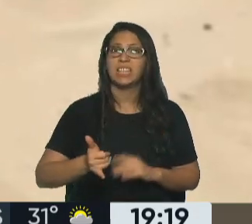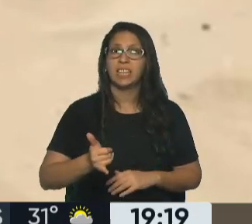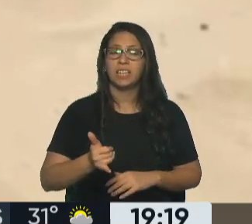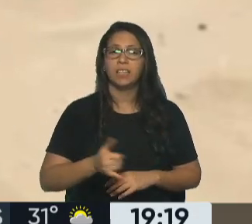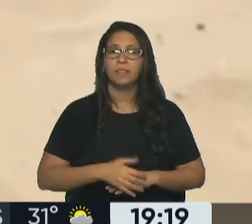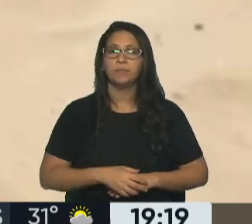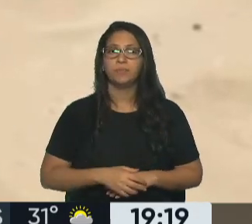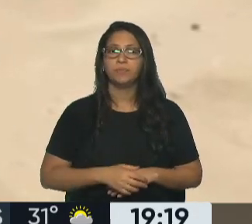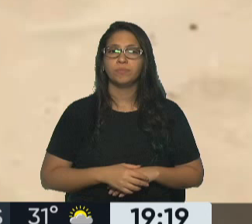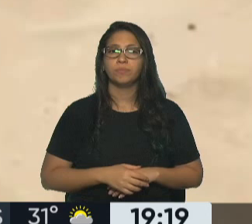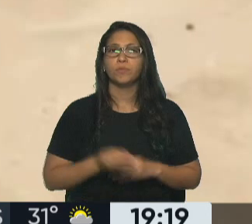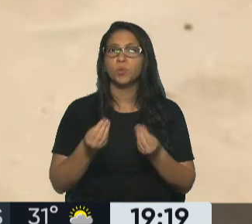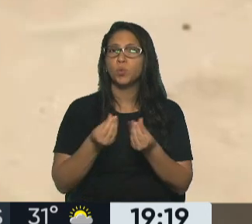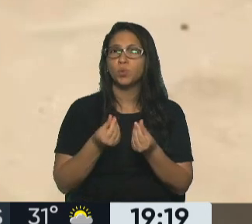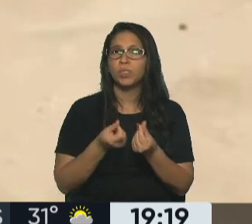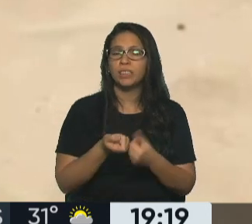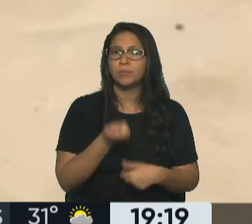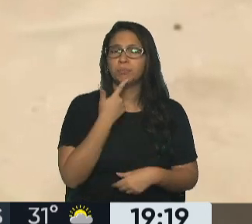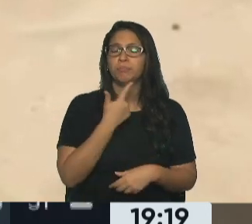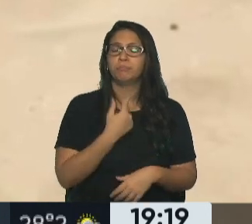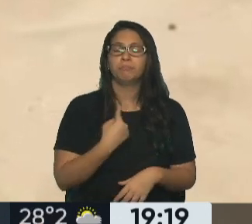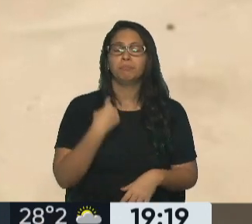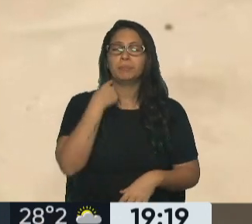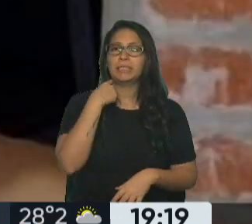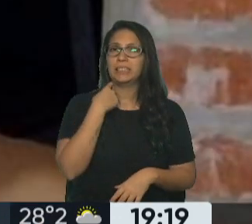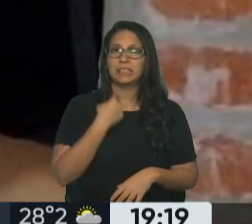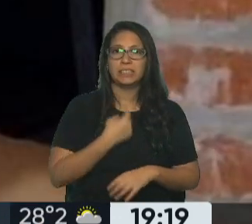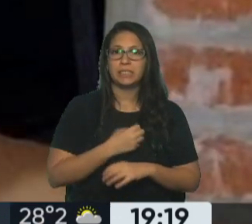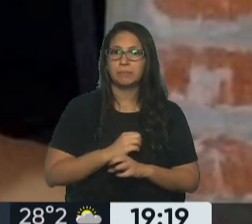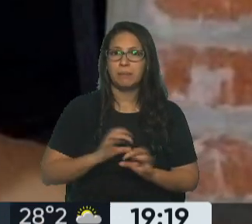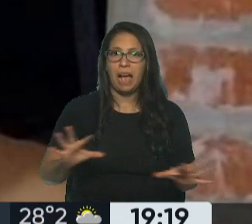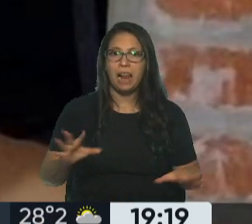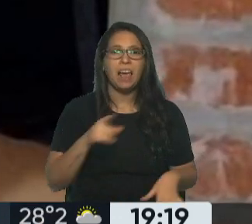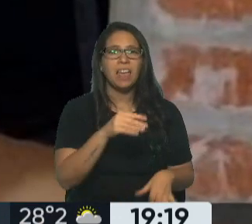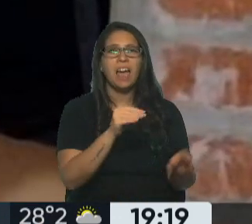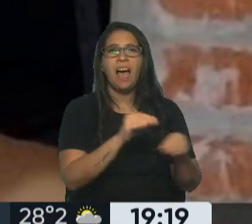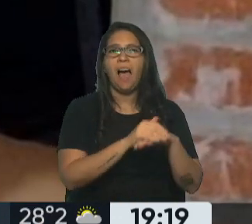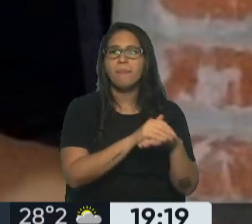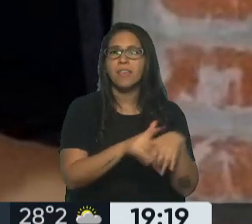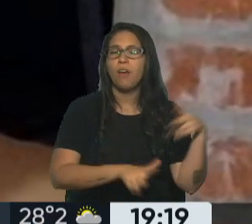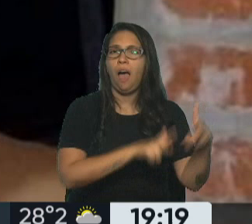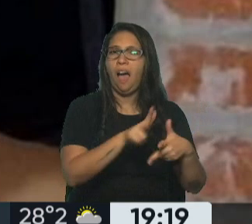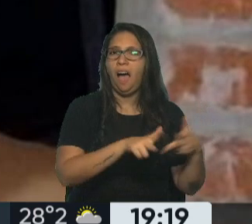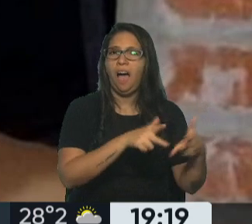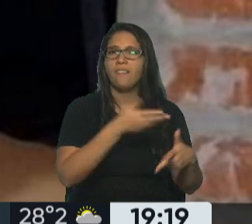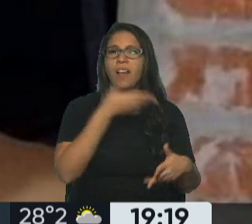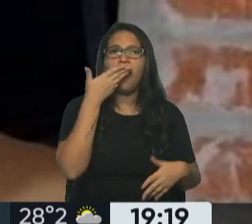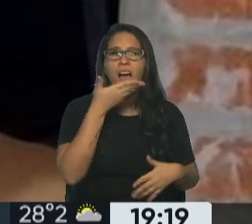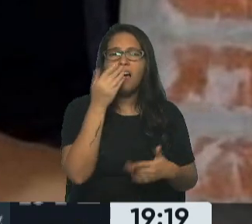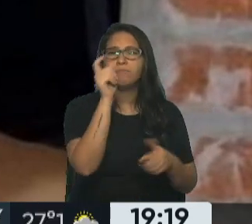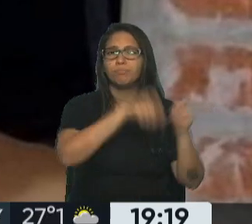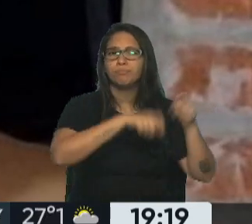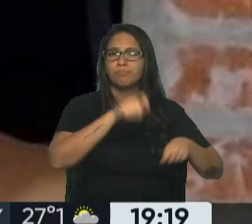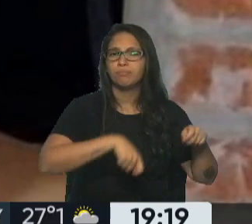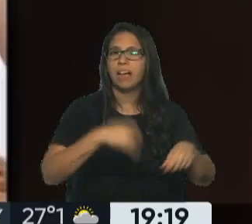sí, una sustancia que la intoxicó. Ahí hablan amigos, amigas, qué sé yo, prestan declaración. Hay